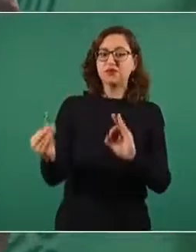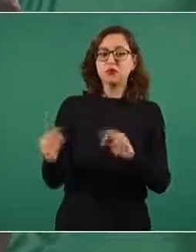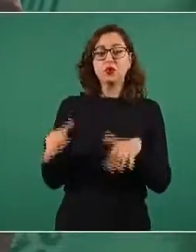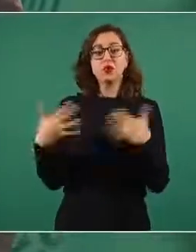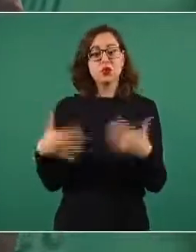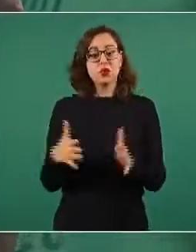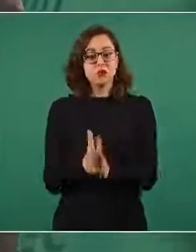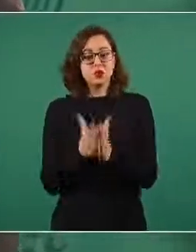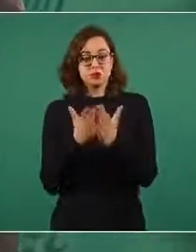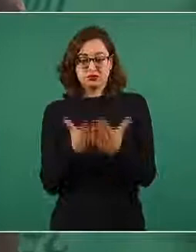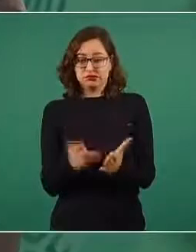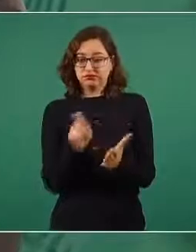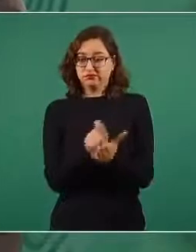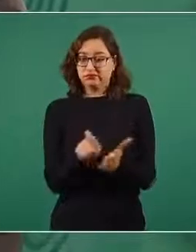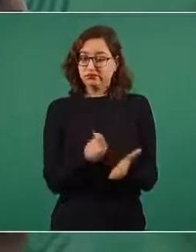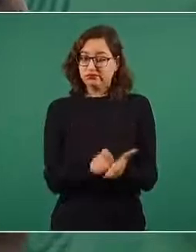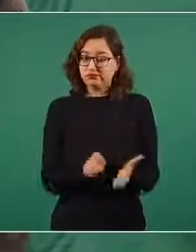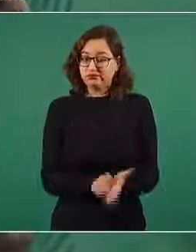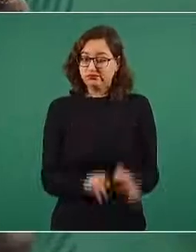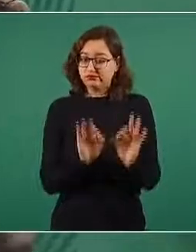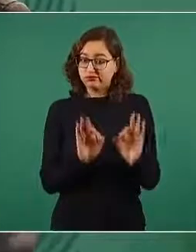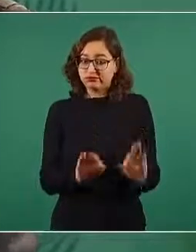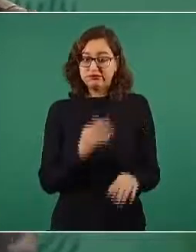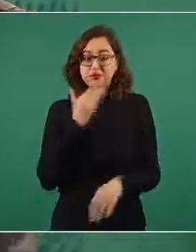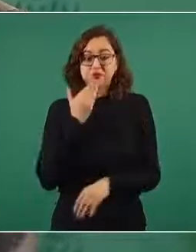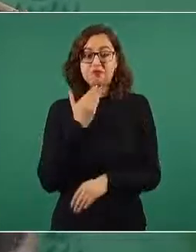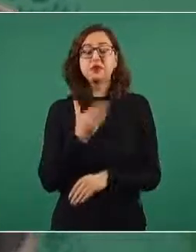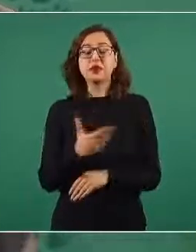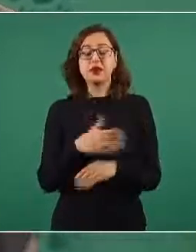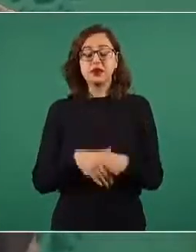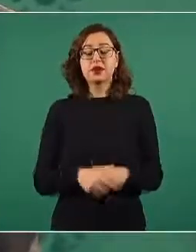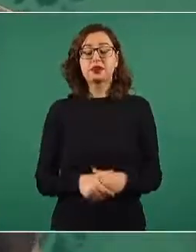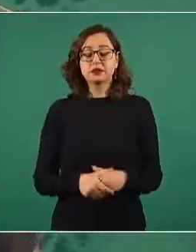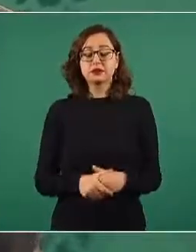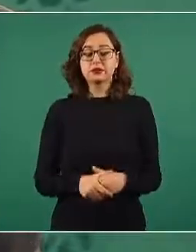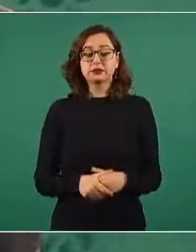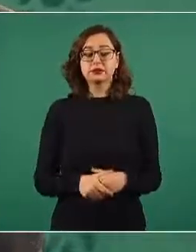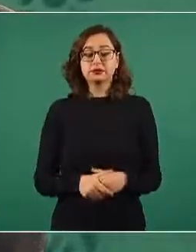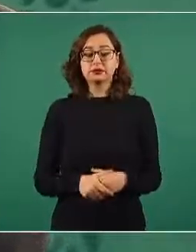escritor, familia de